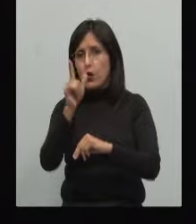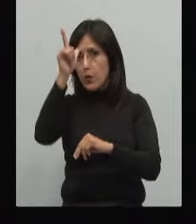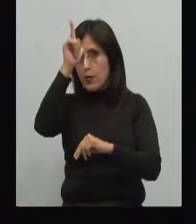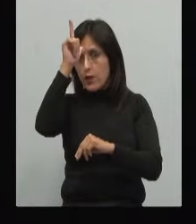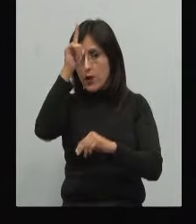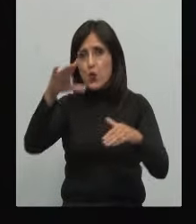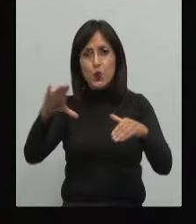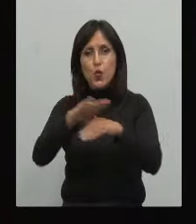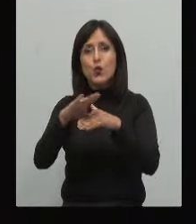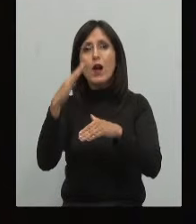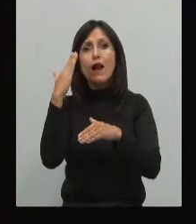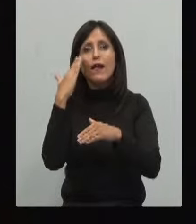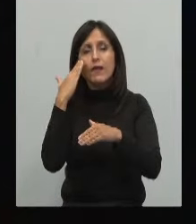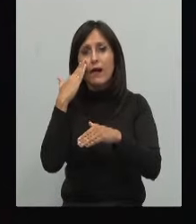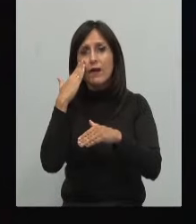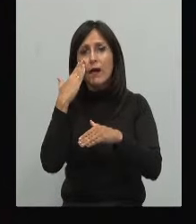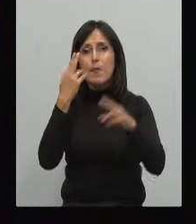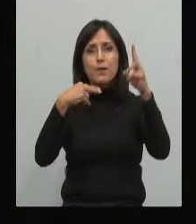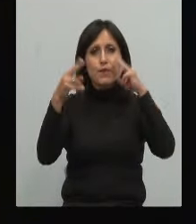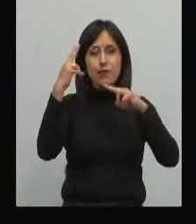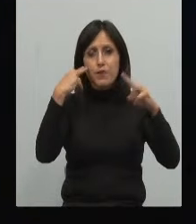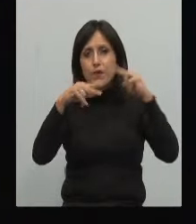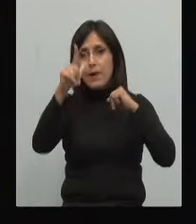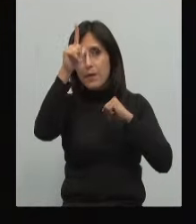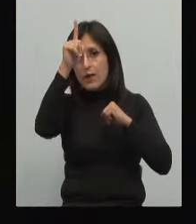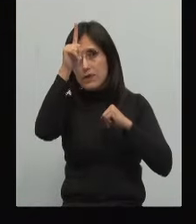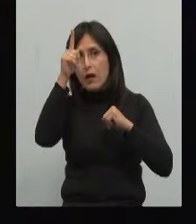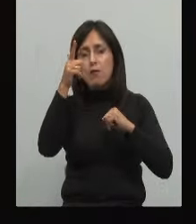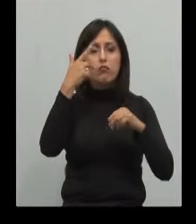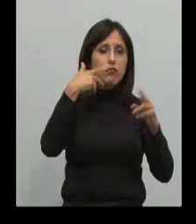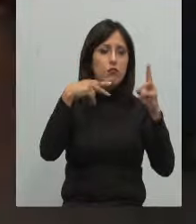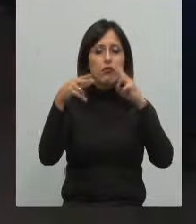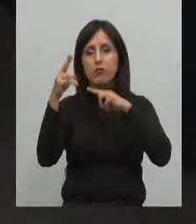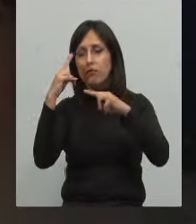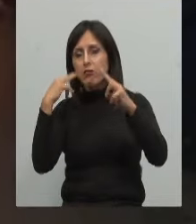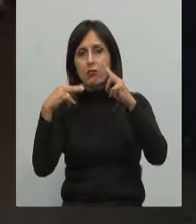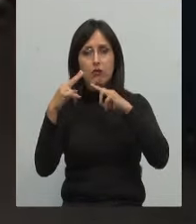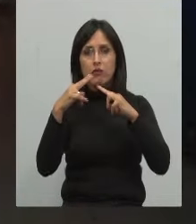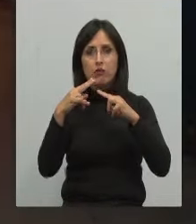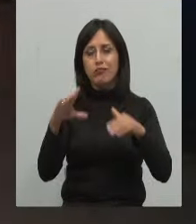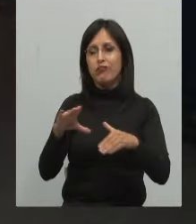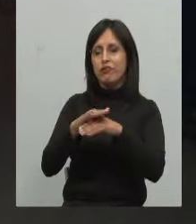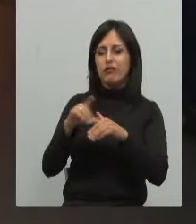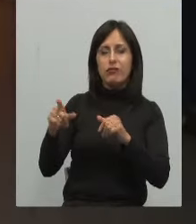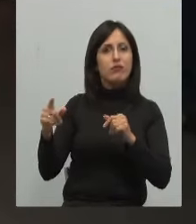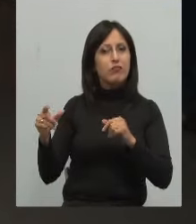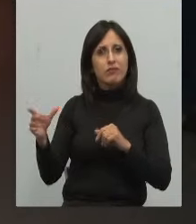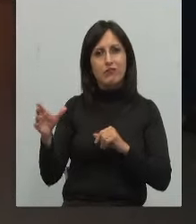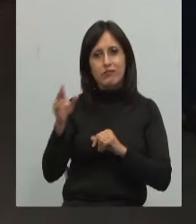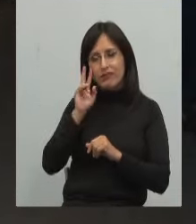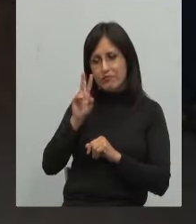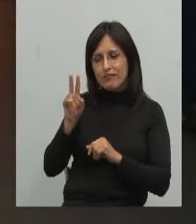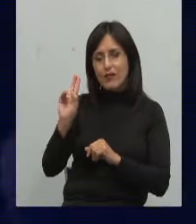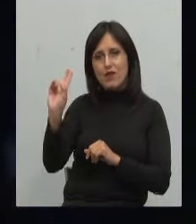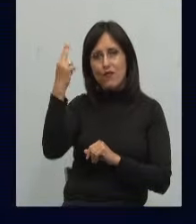que a nosotros nos dolió porque no sé si es la burocracia, no sé, pero desde anoche que nosotros pedíamos